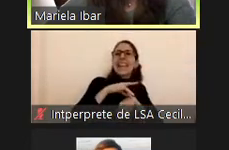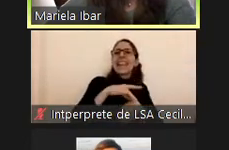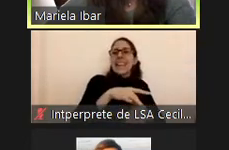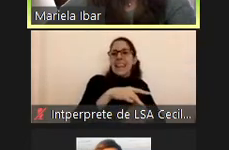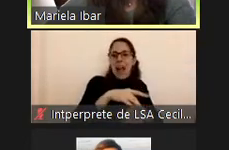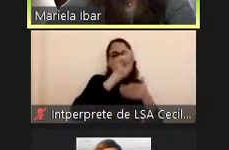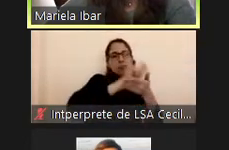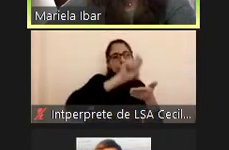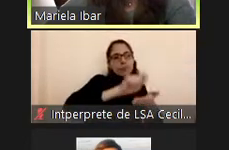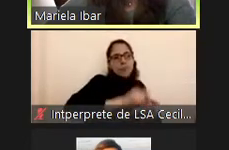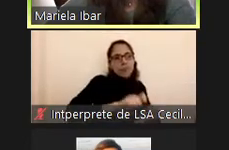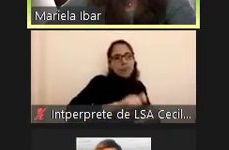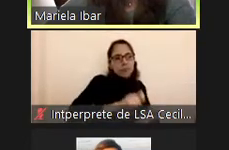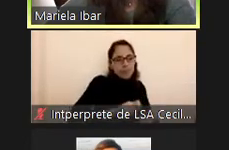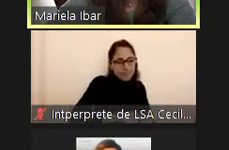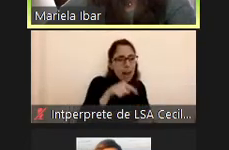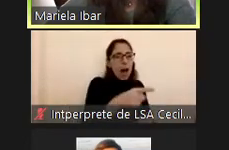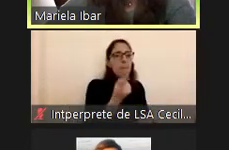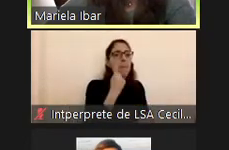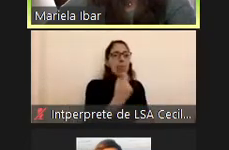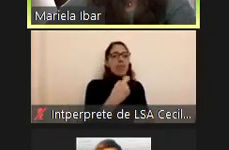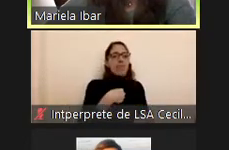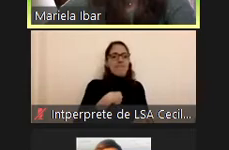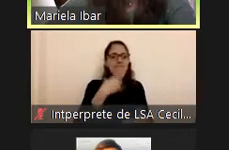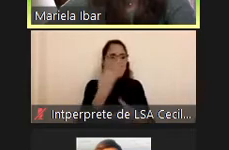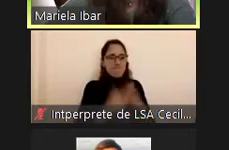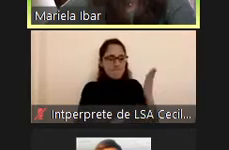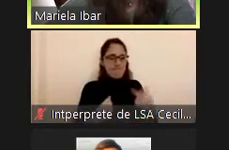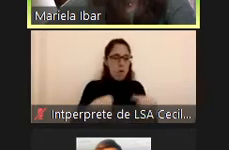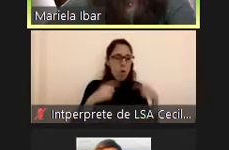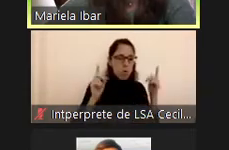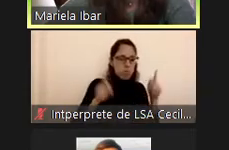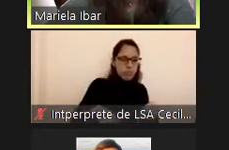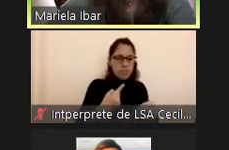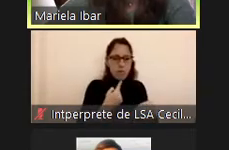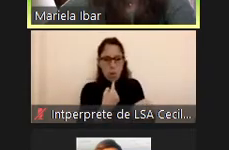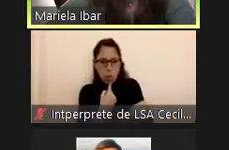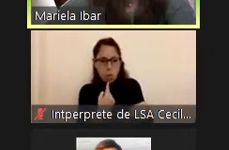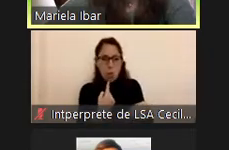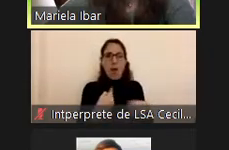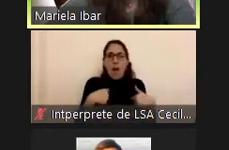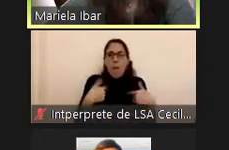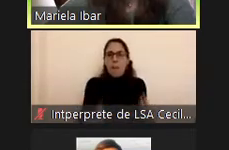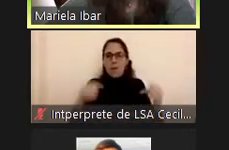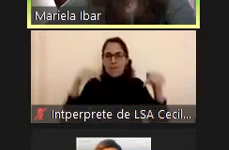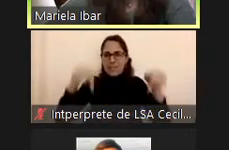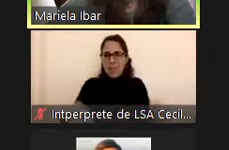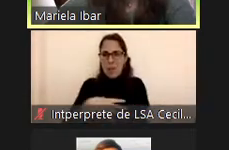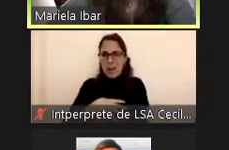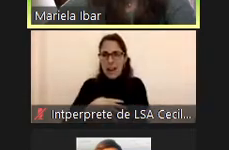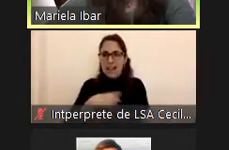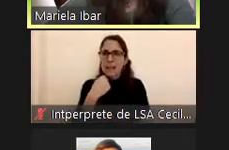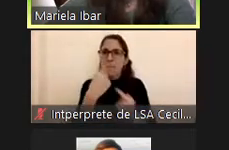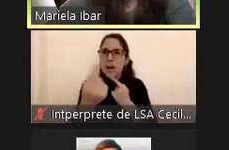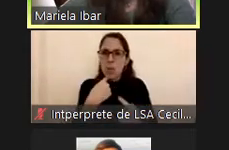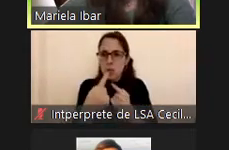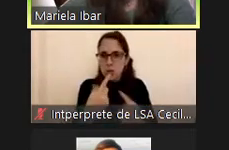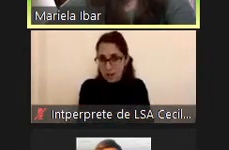me hacen las consultas, las dudas que tienen respecto a las preguntas, ¿sí? Esa es la idea.